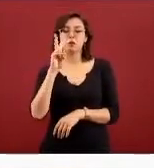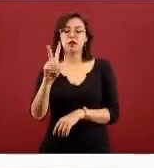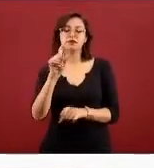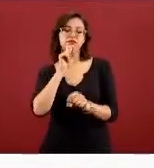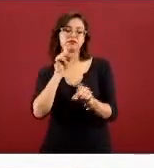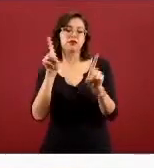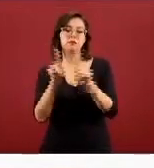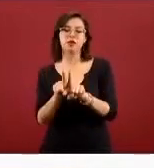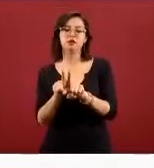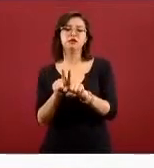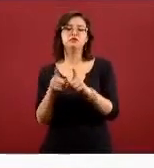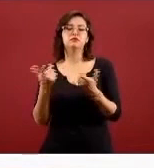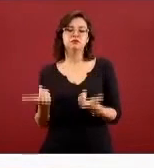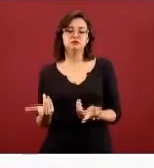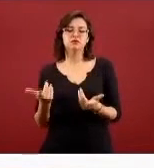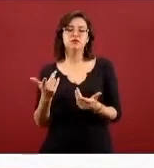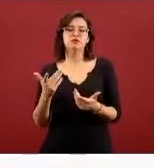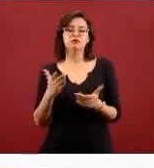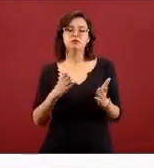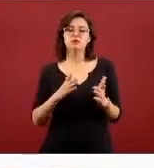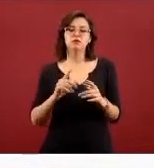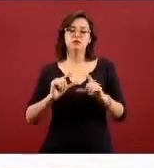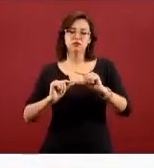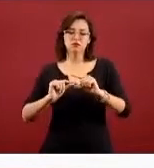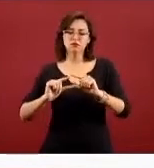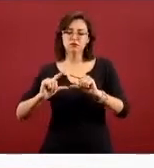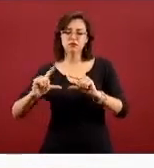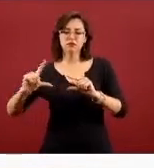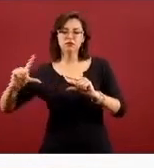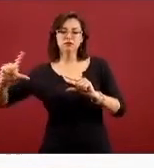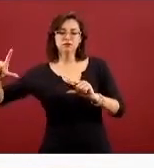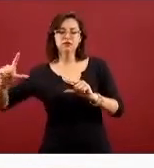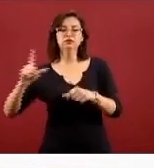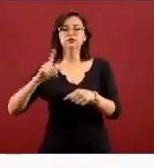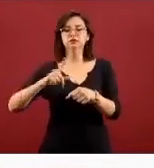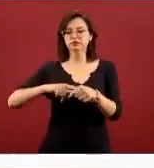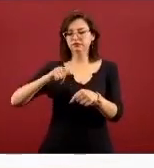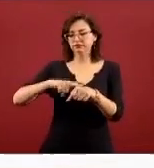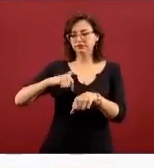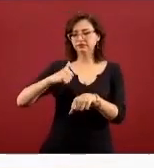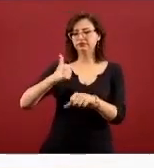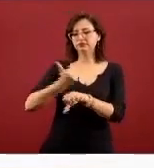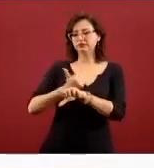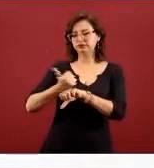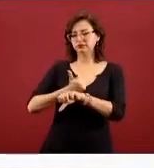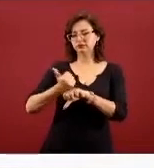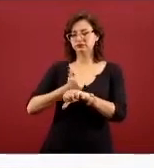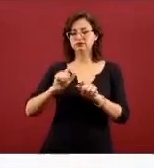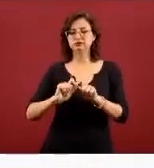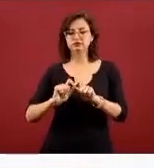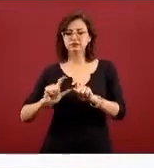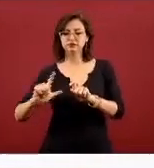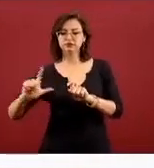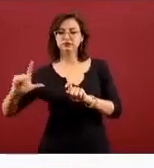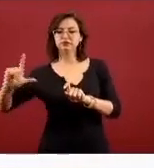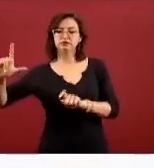concentra y tiene una tendencia ascendente, que son las barras de color amarillo, tiene una tendencia ascendente en la medida que